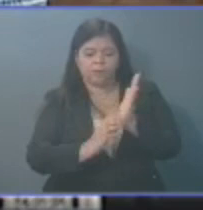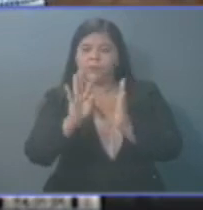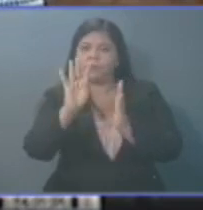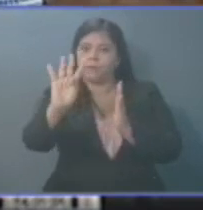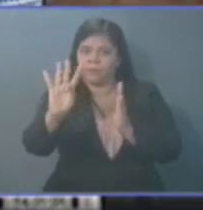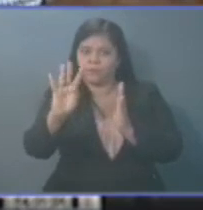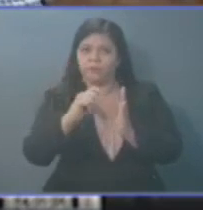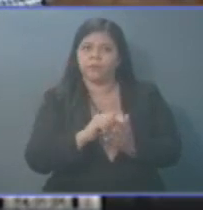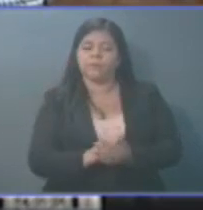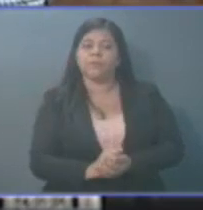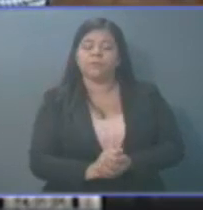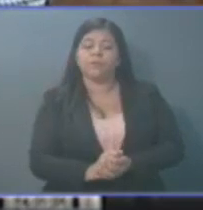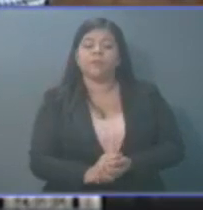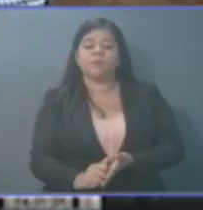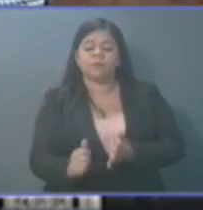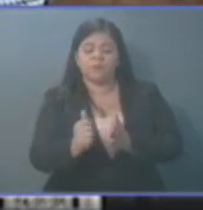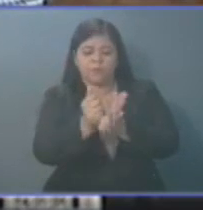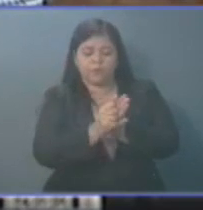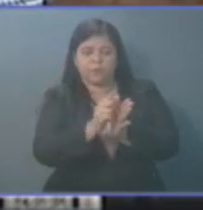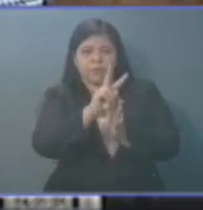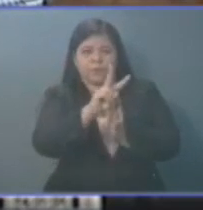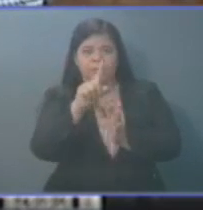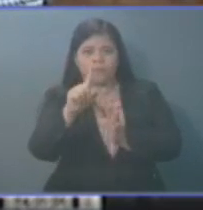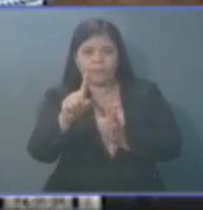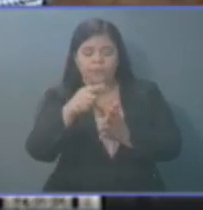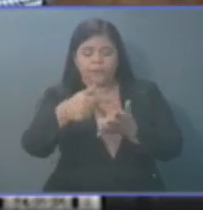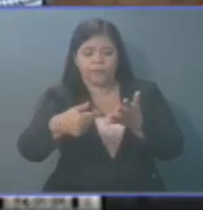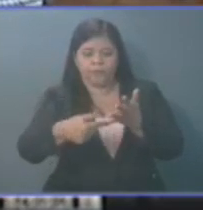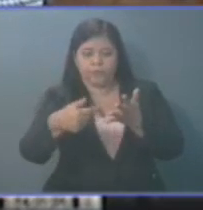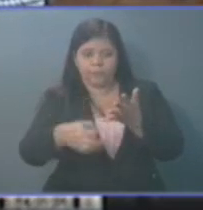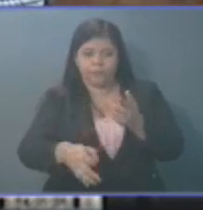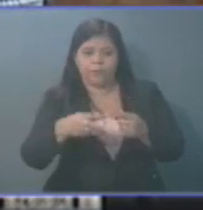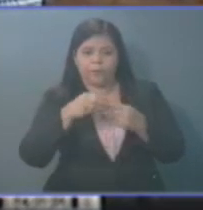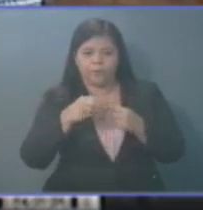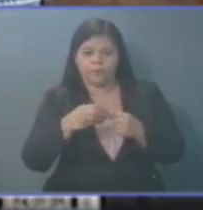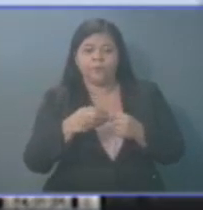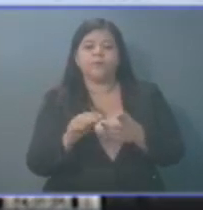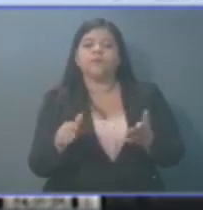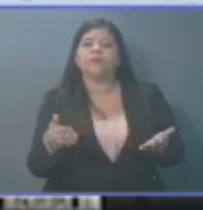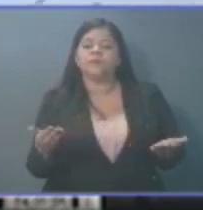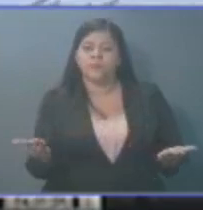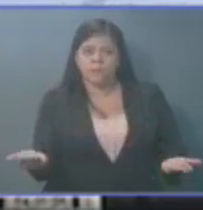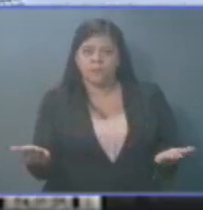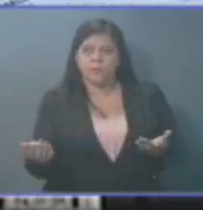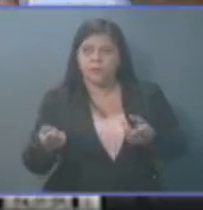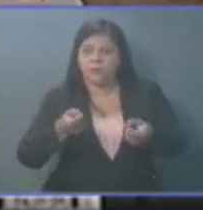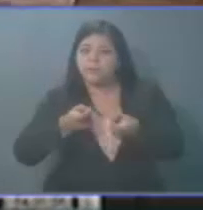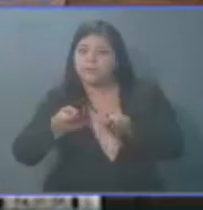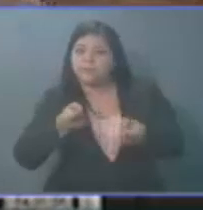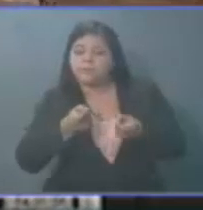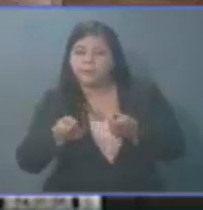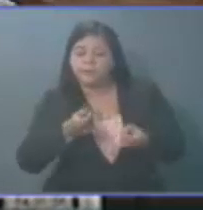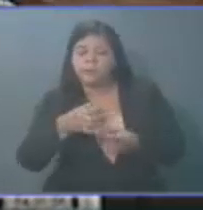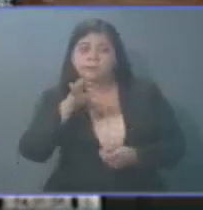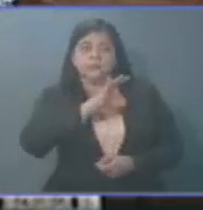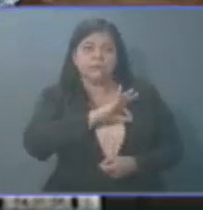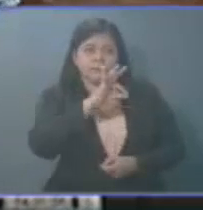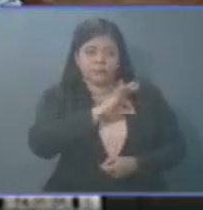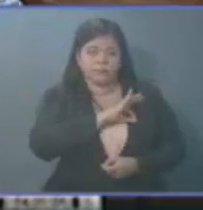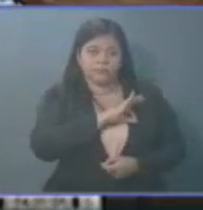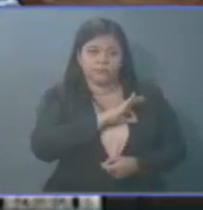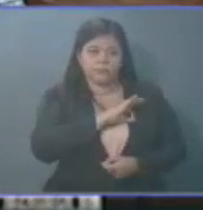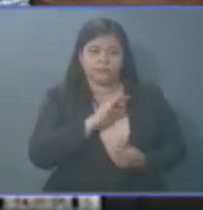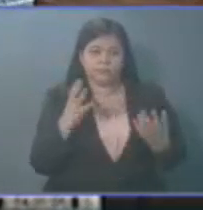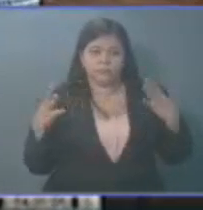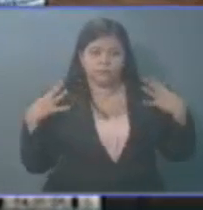4 del artículo 21 de la ley especial para regular los beneficios y